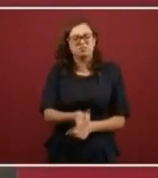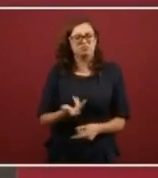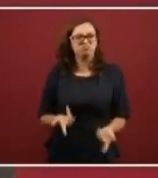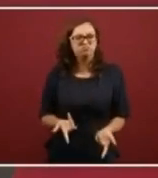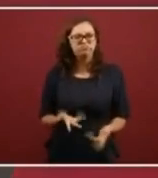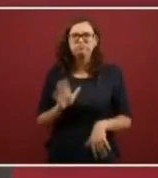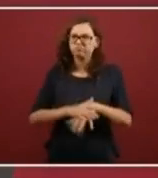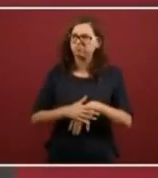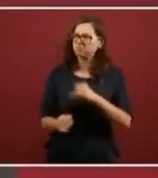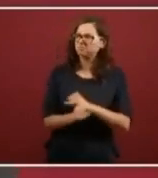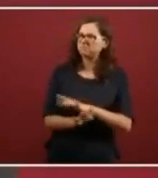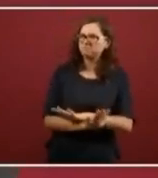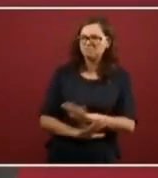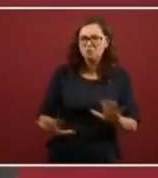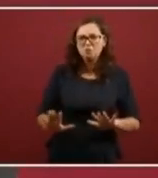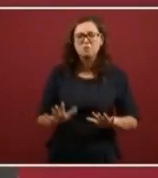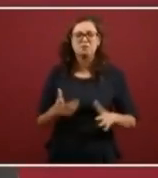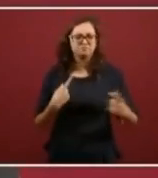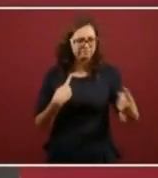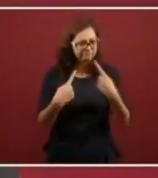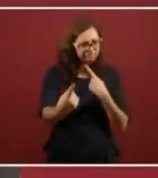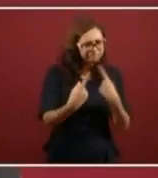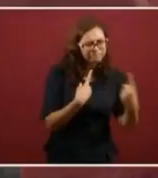y diálogo